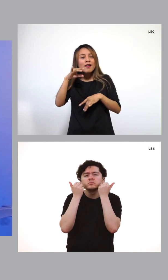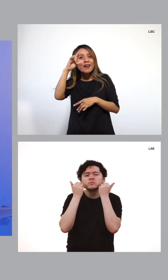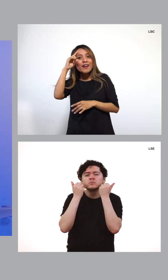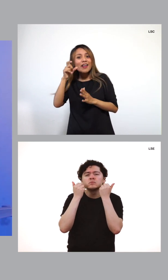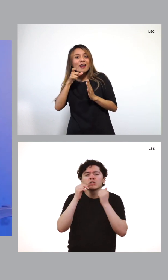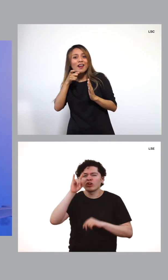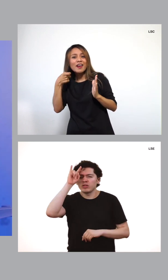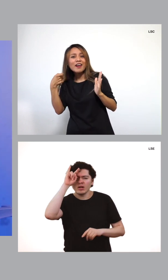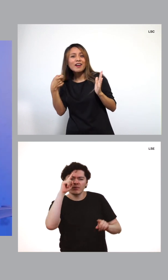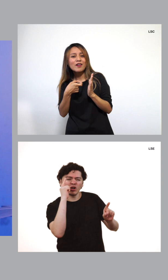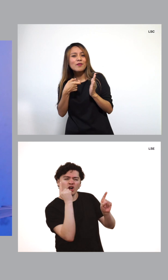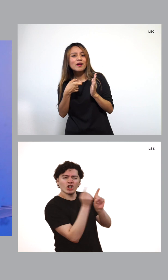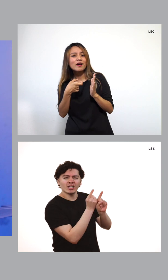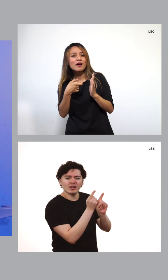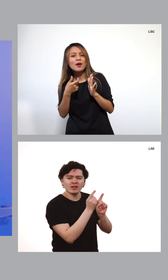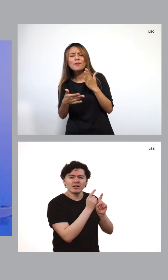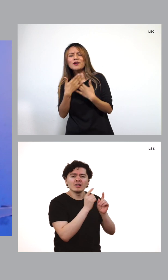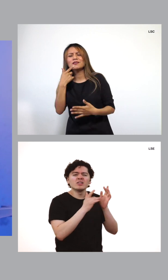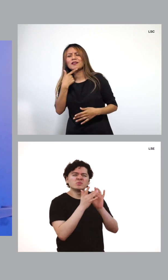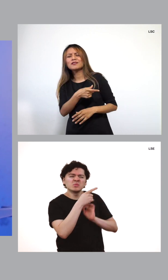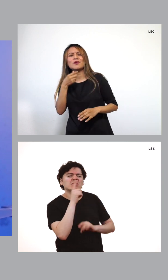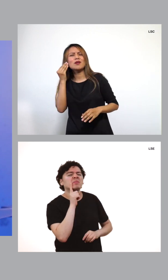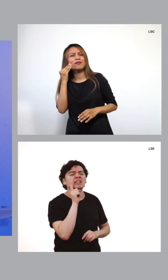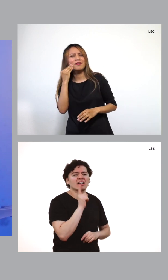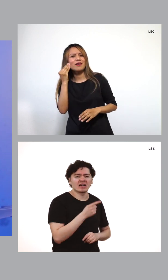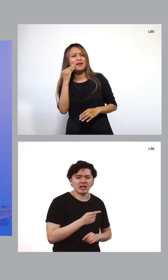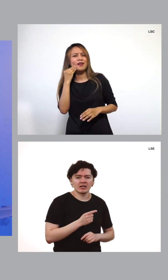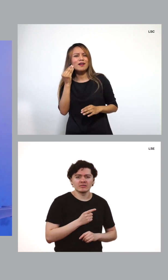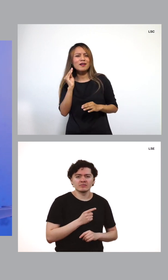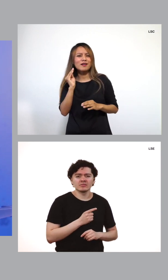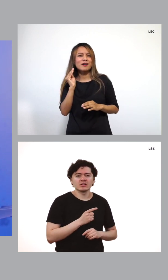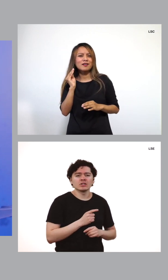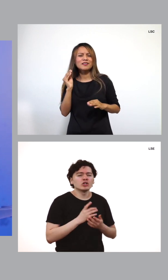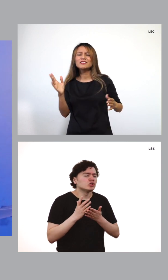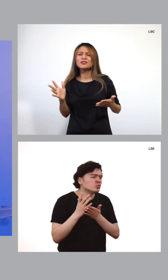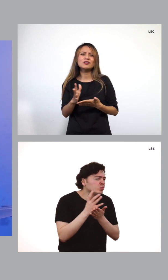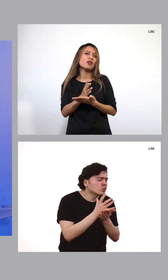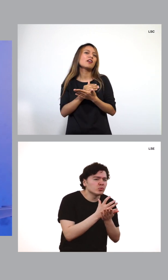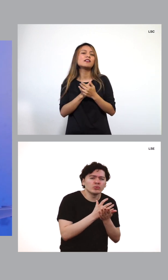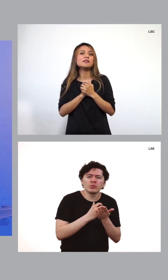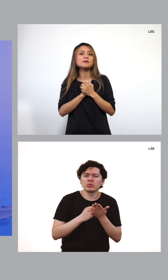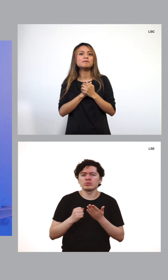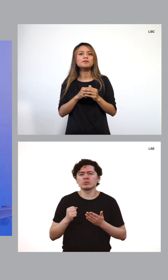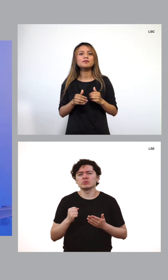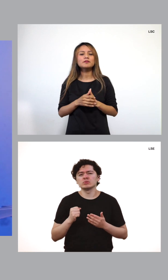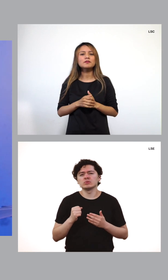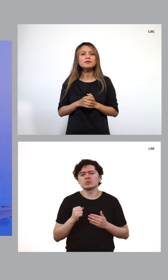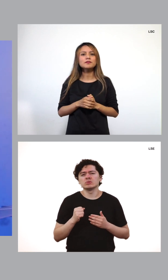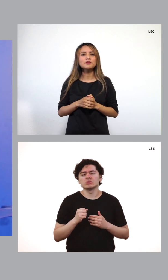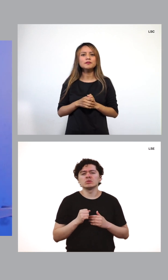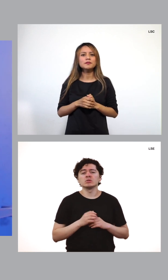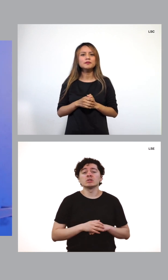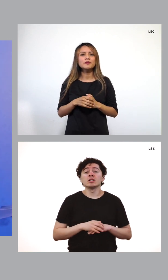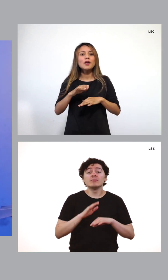libre para decir cuál mentira se le acudiera, esto es en catalán, se le ocurriera. que aquí hablamos muchos idiomas y estás viendo la otra